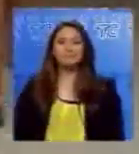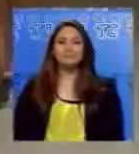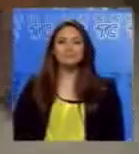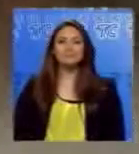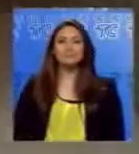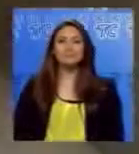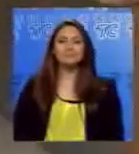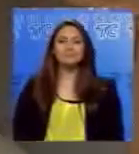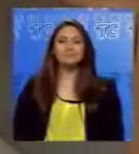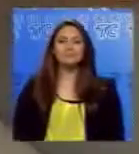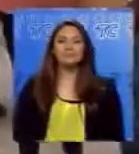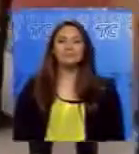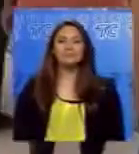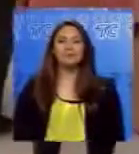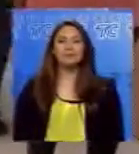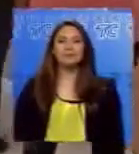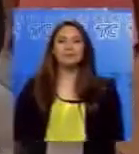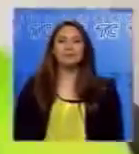Escuchemos.